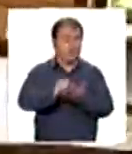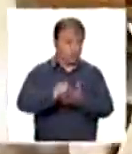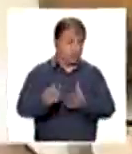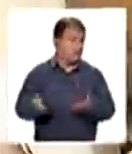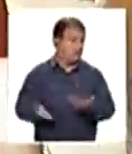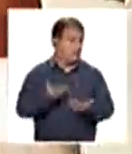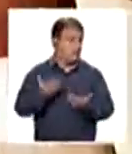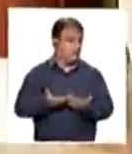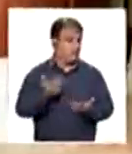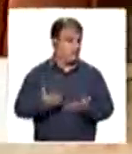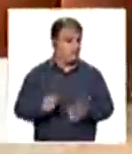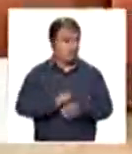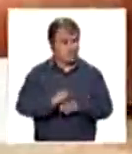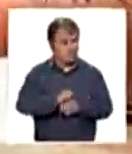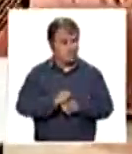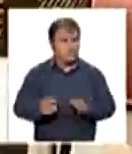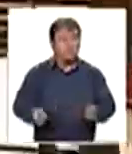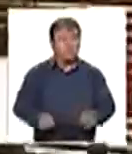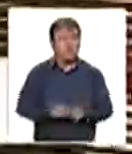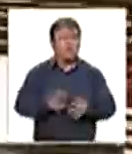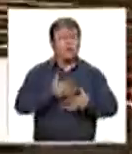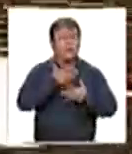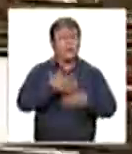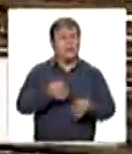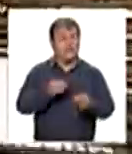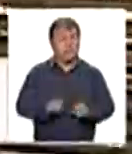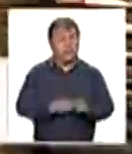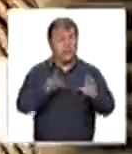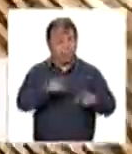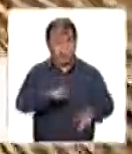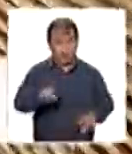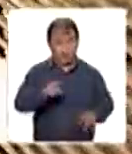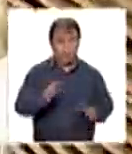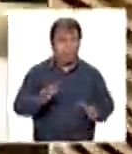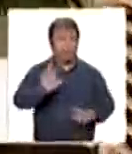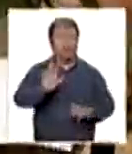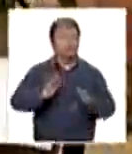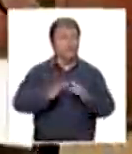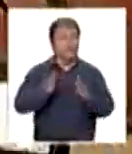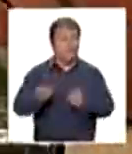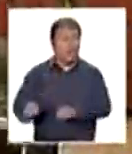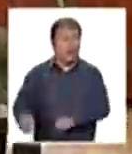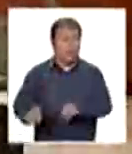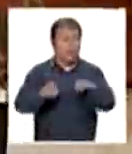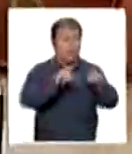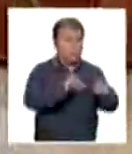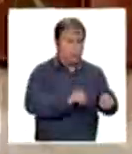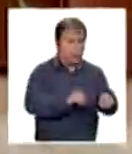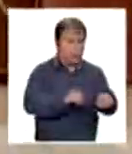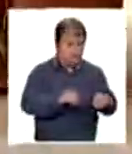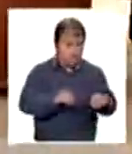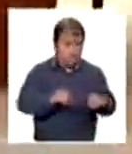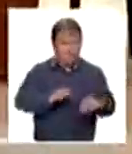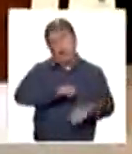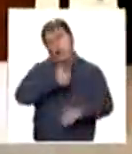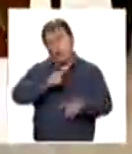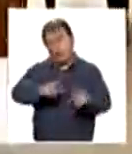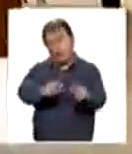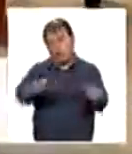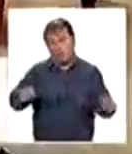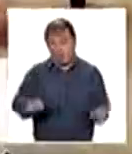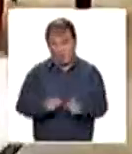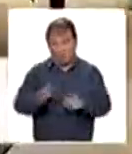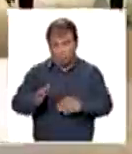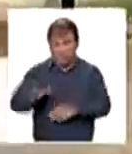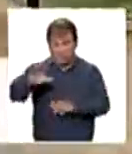práctico. Y lo interesante es que en el día que usted, el dueño de esta casa, quiera mover este inmueble a otro terreno,